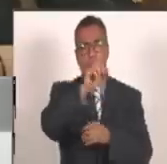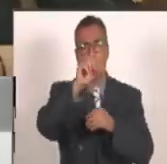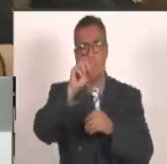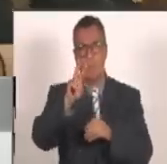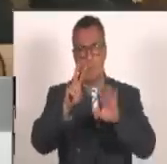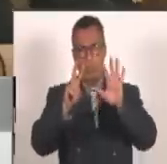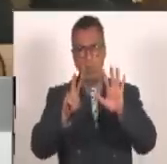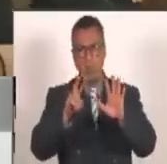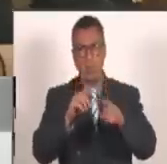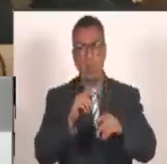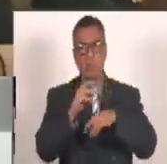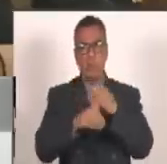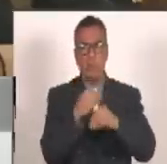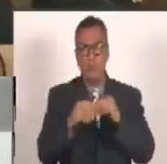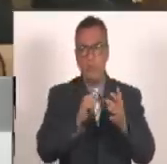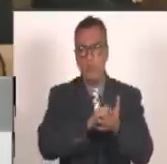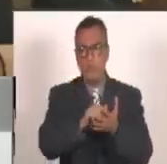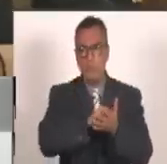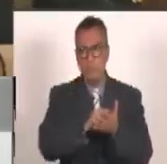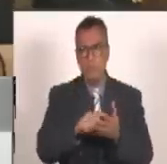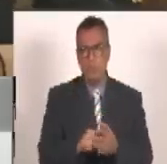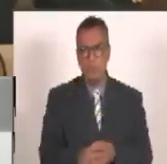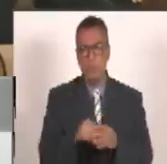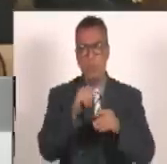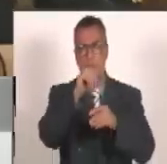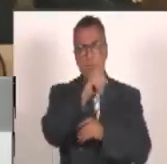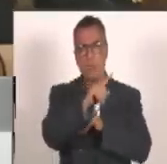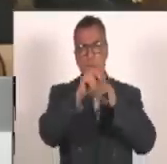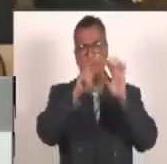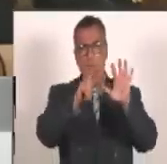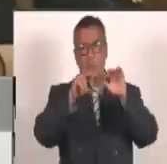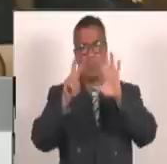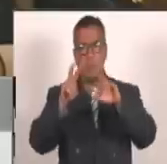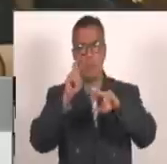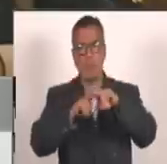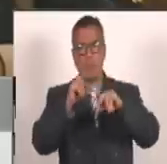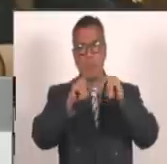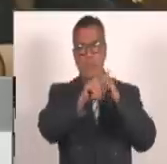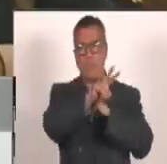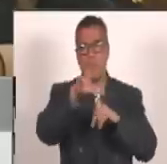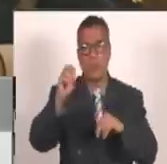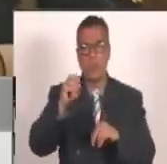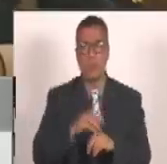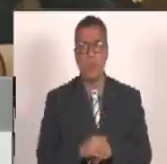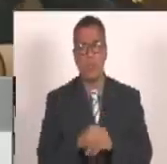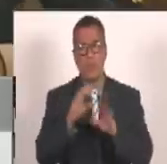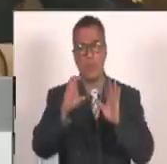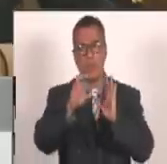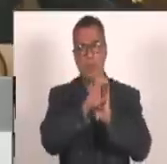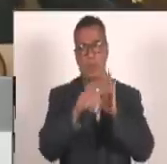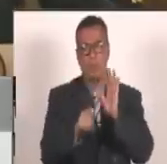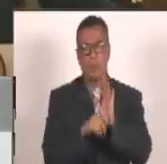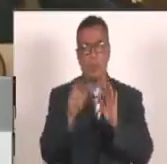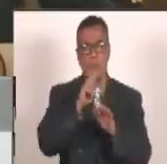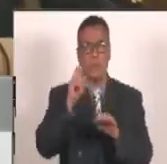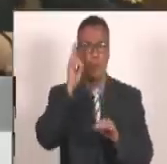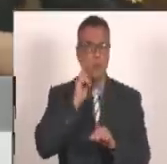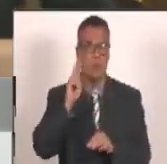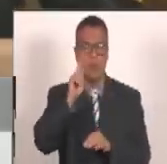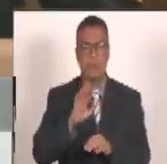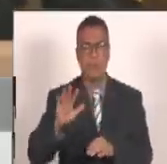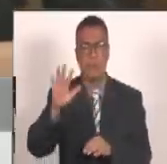2021-2026. De conformidad con lo establecido en el artículo 187, numeral 20, de la Constitución de la